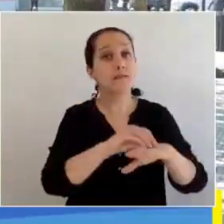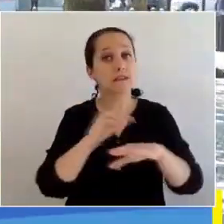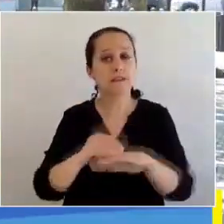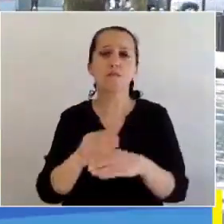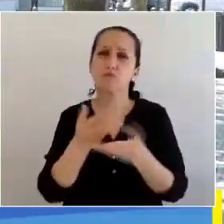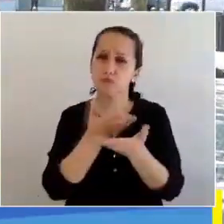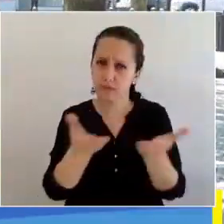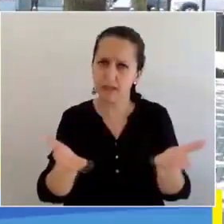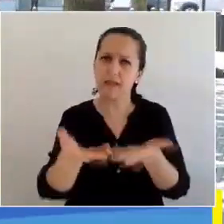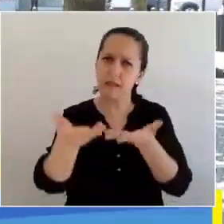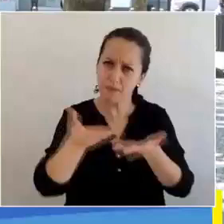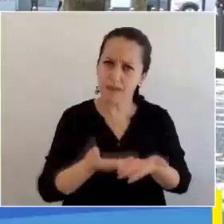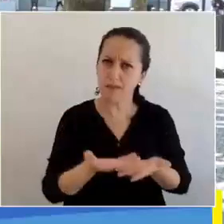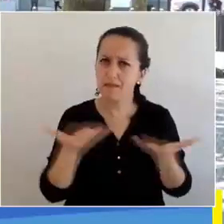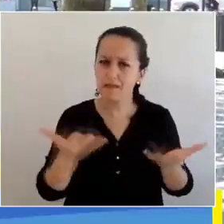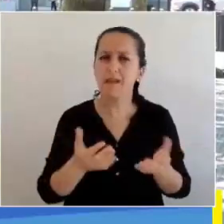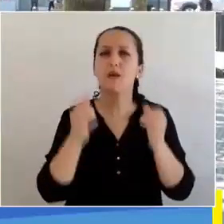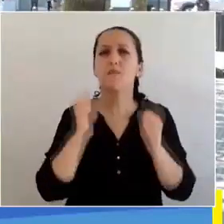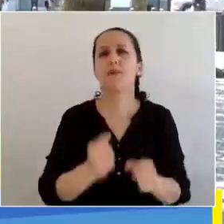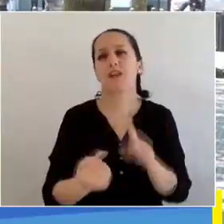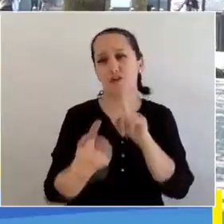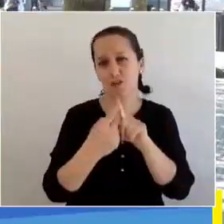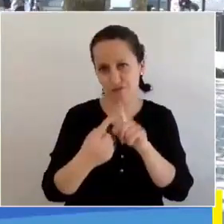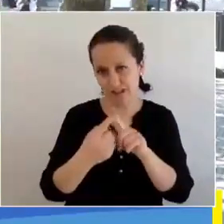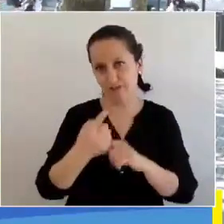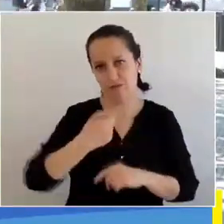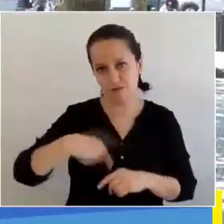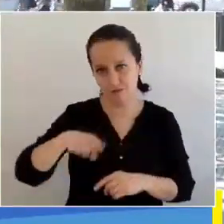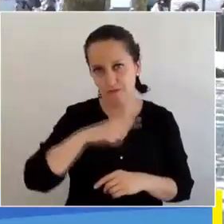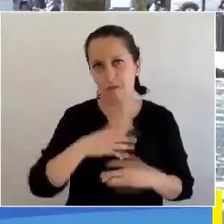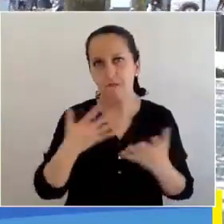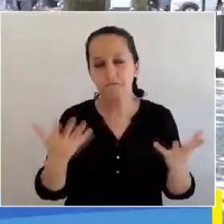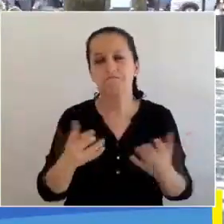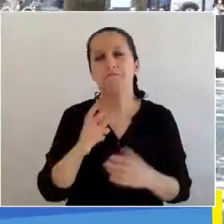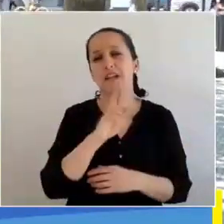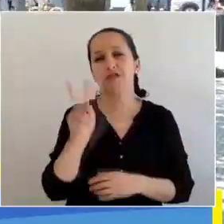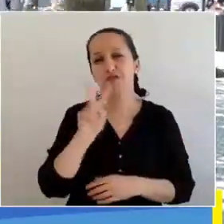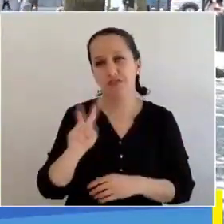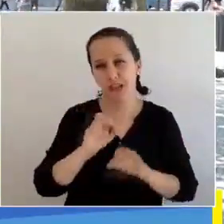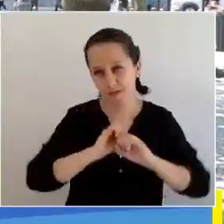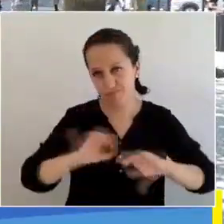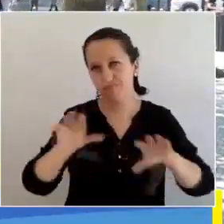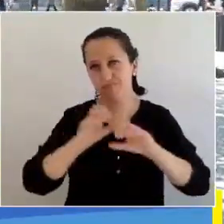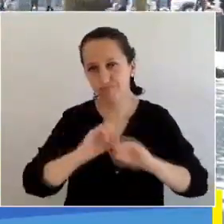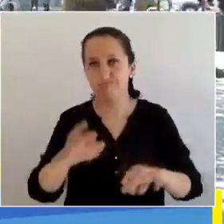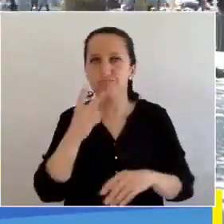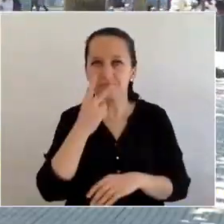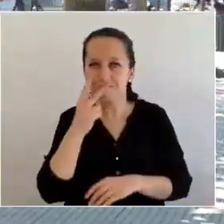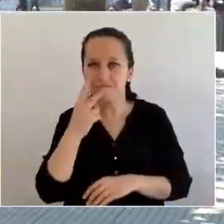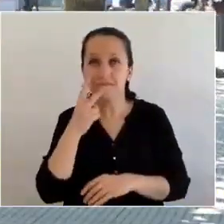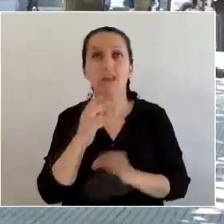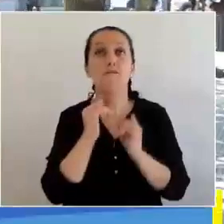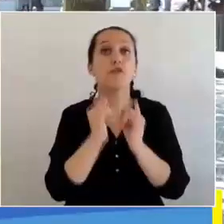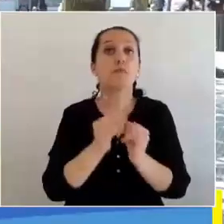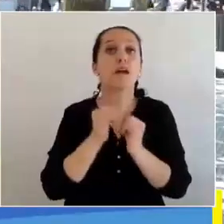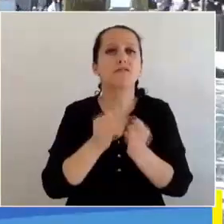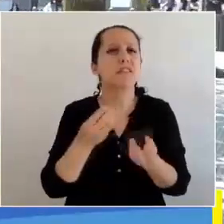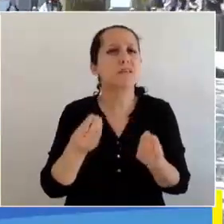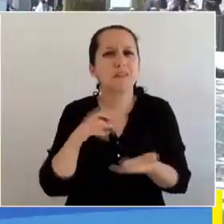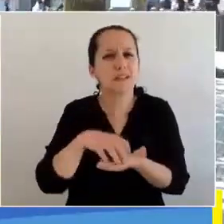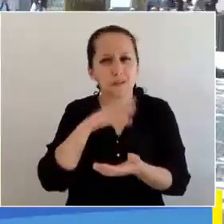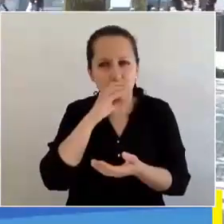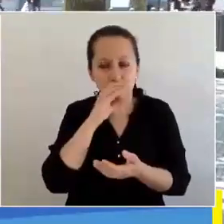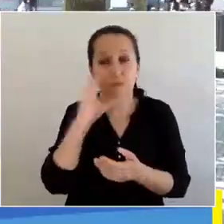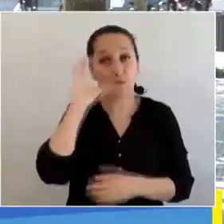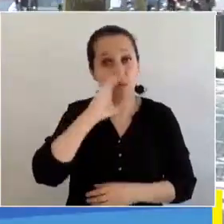siempre, las y los dejamos cordialmente invitados a que se mantengan en contacto con nosotros a través de nuestras redes sociales y que se informen de todo lo que ocurre